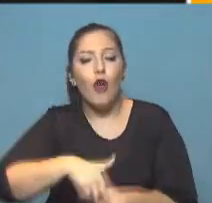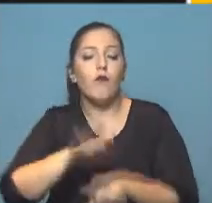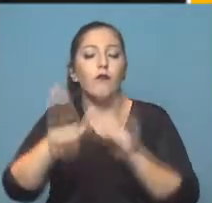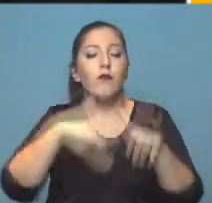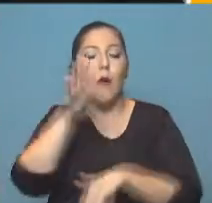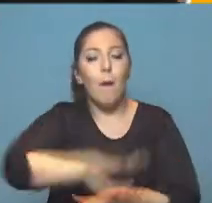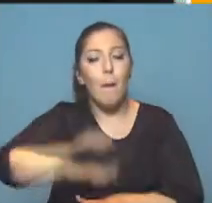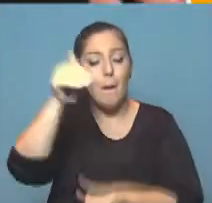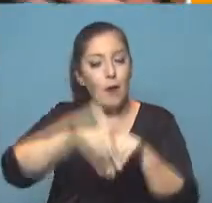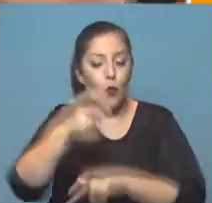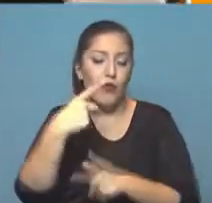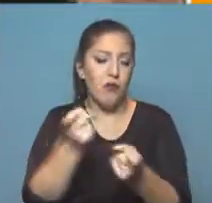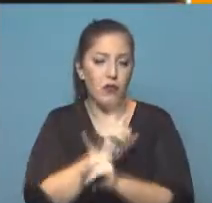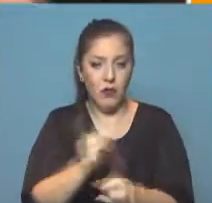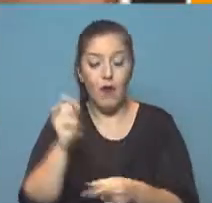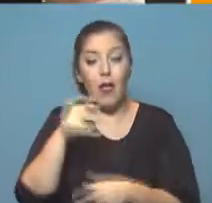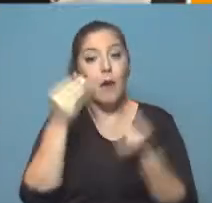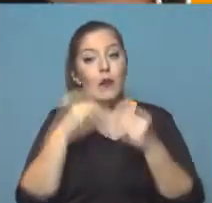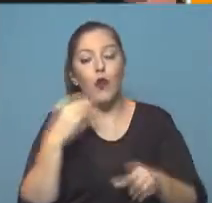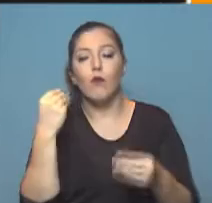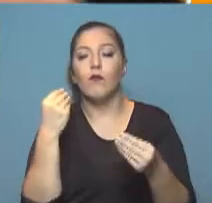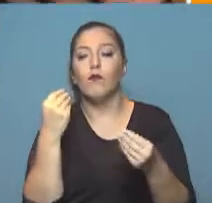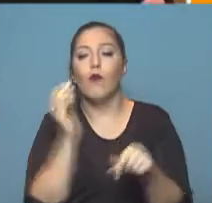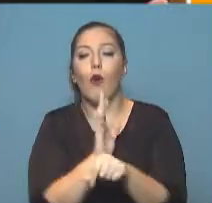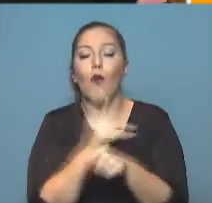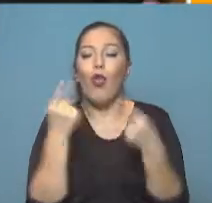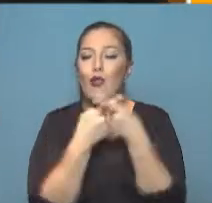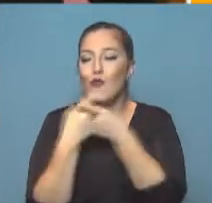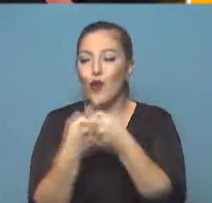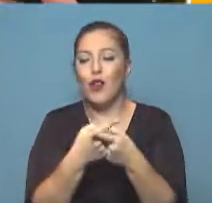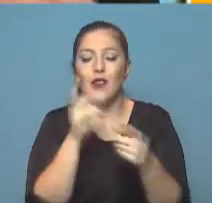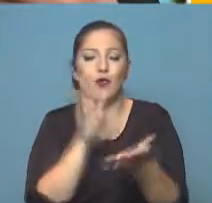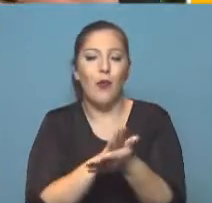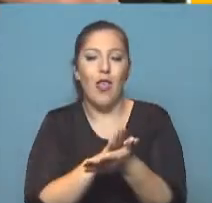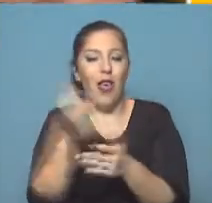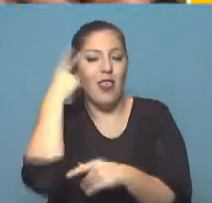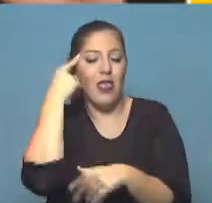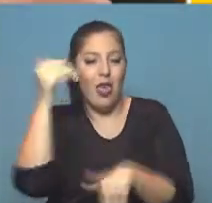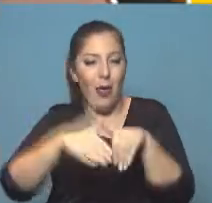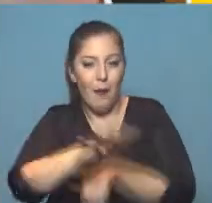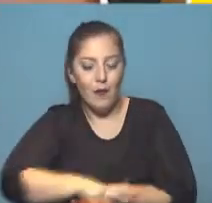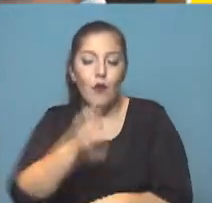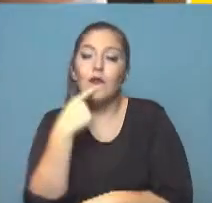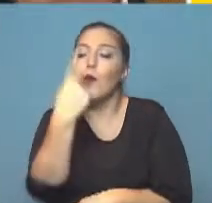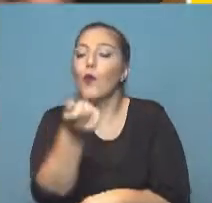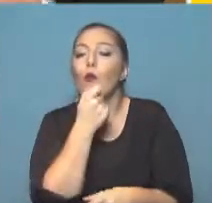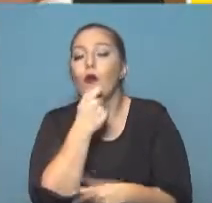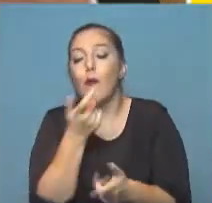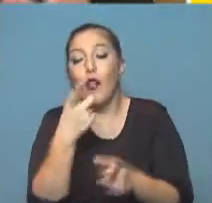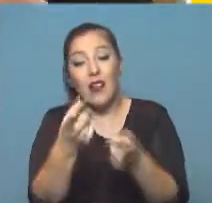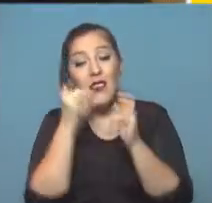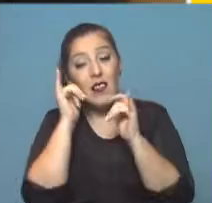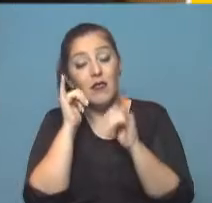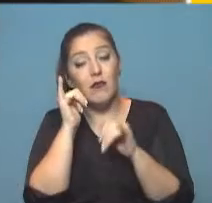cuando no era necesario que lo hiciera? Y ahí empezaron a aparecer las discusiones alrededor de la idea de plebiscito, ¿no? Que se le pregunta, por ejemplo, que la pregunta es